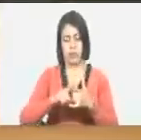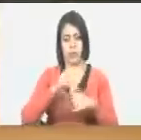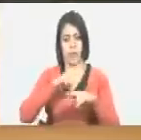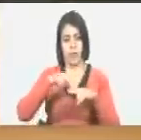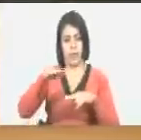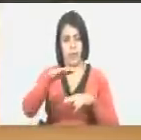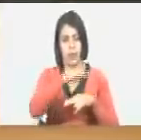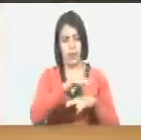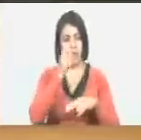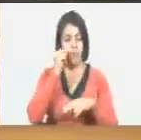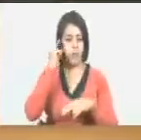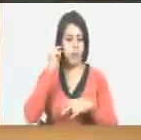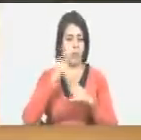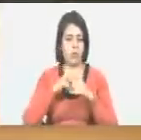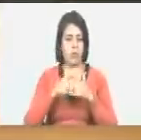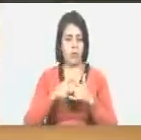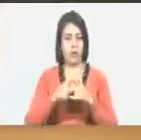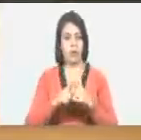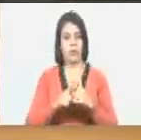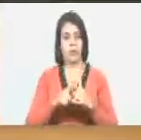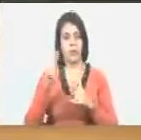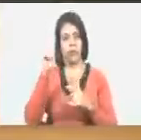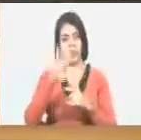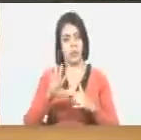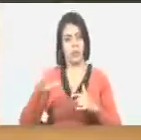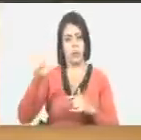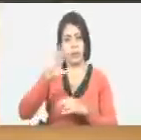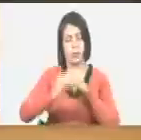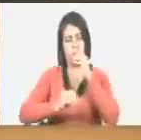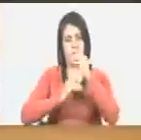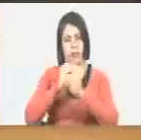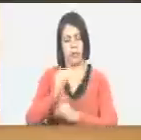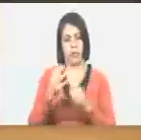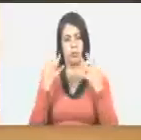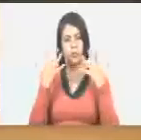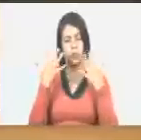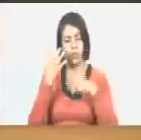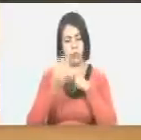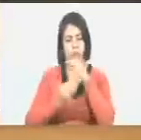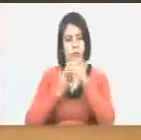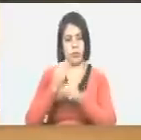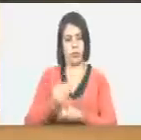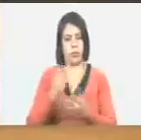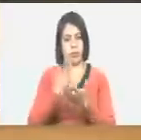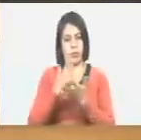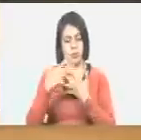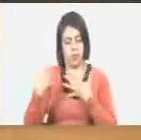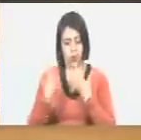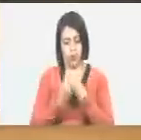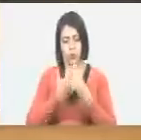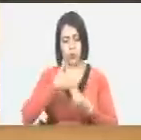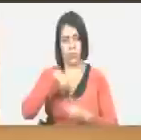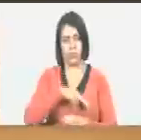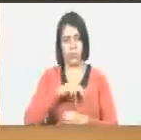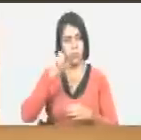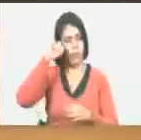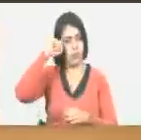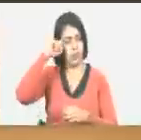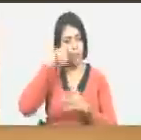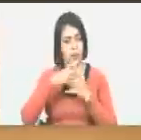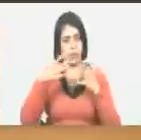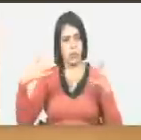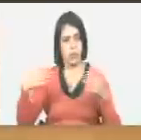niñas y nuestros niños en las miles de escuelas que con sus manos edificó. Siempre estará con nosotros el recuerdo